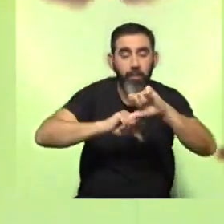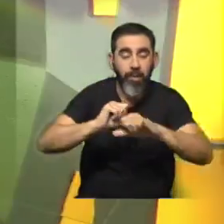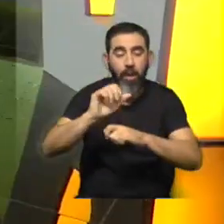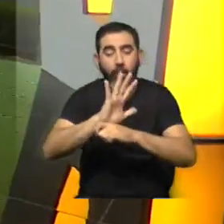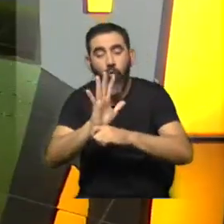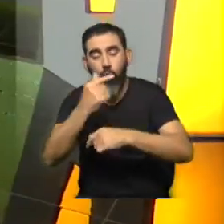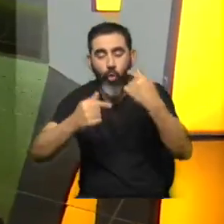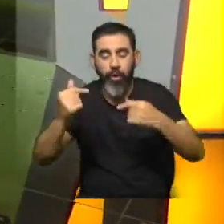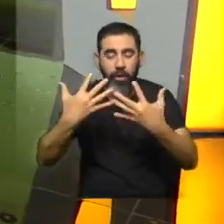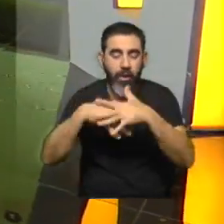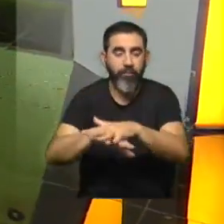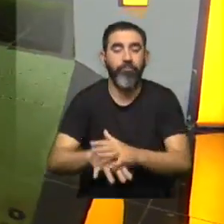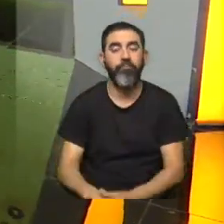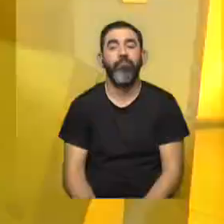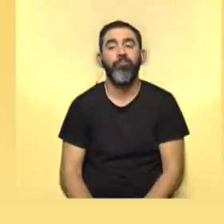vemos.